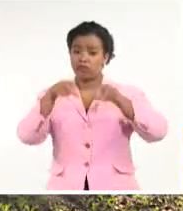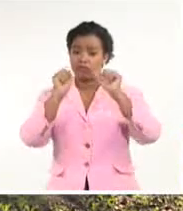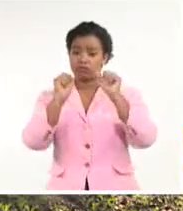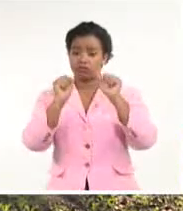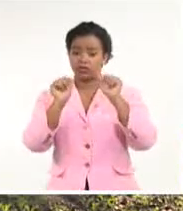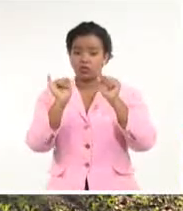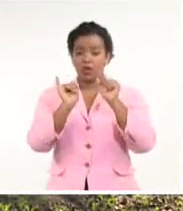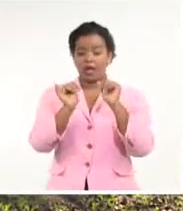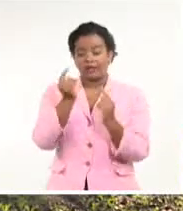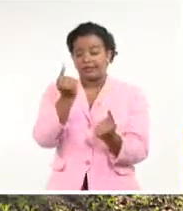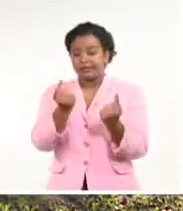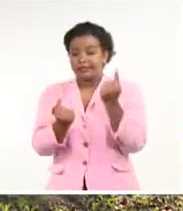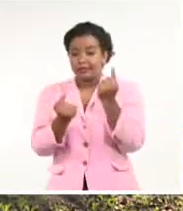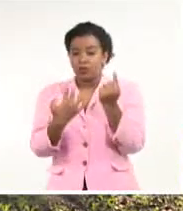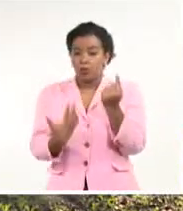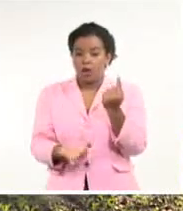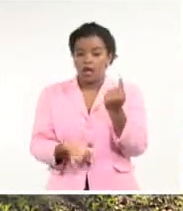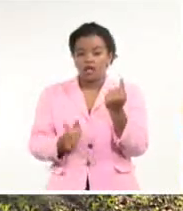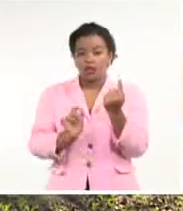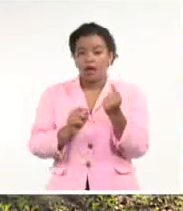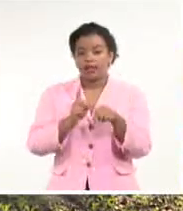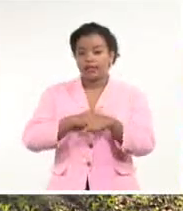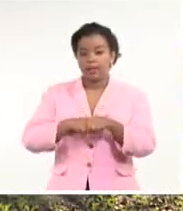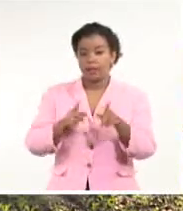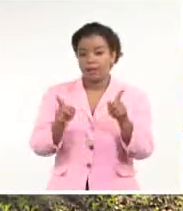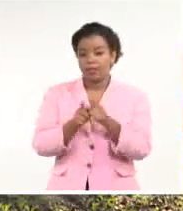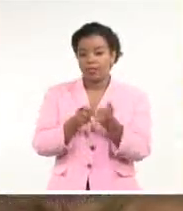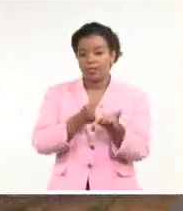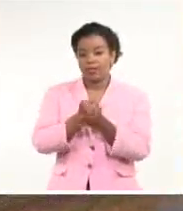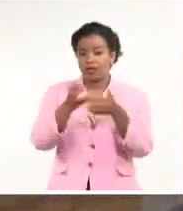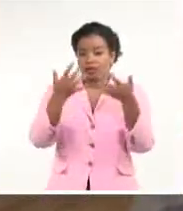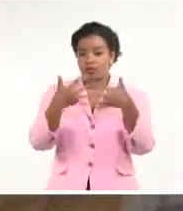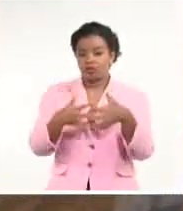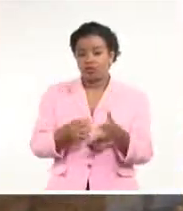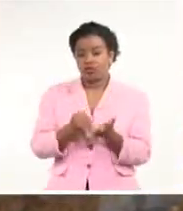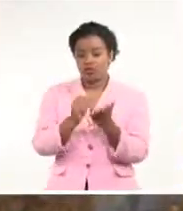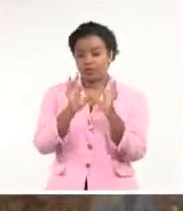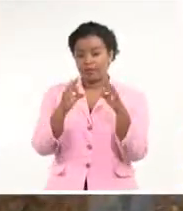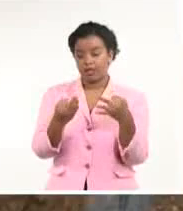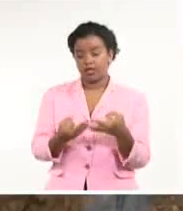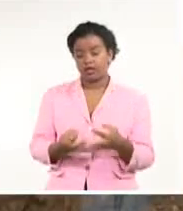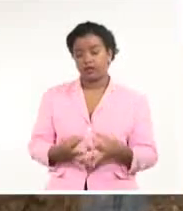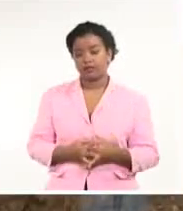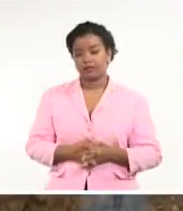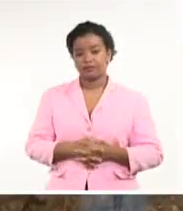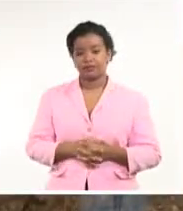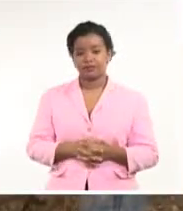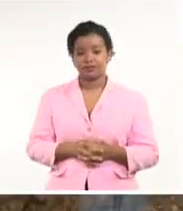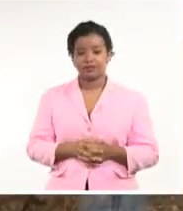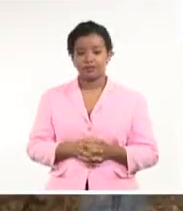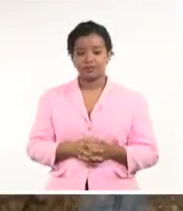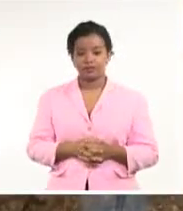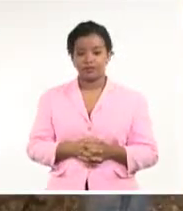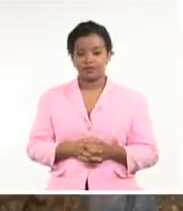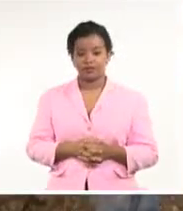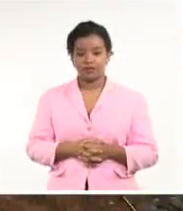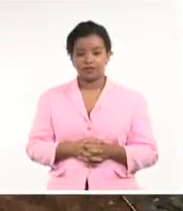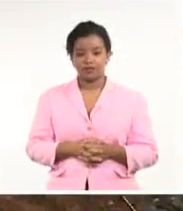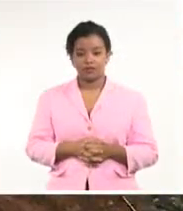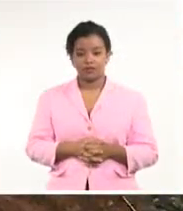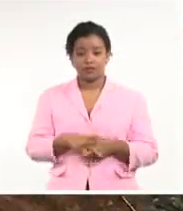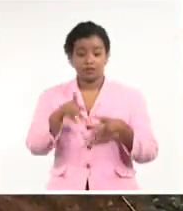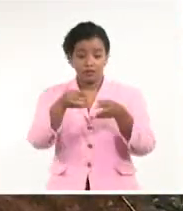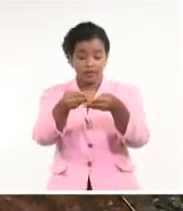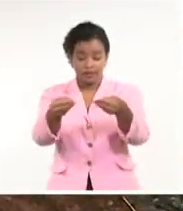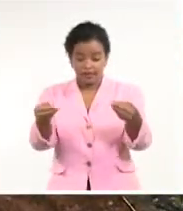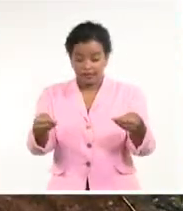para mantenerse produciendo porque de aquí está el sustento de nosotros. Además del empleo de materia orgánica para la recuperación de los suelos,